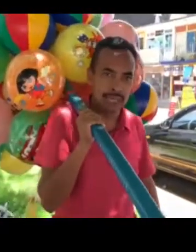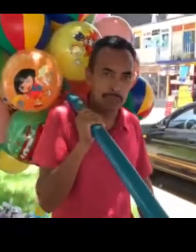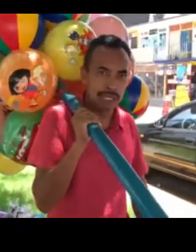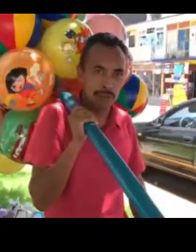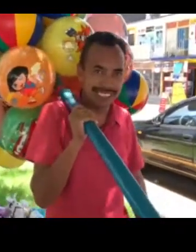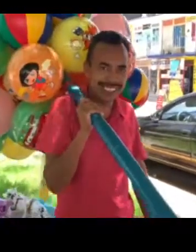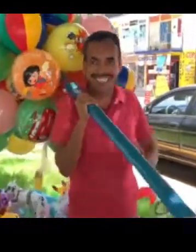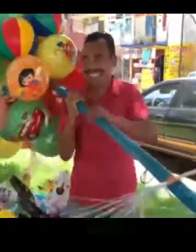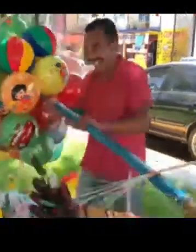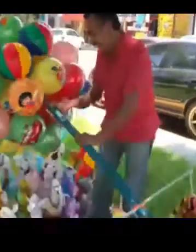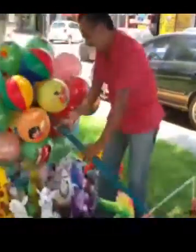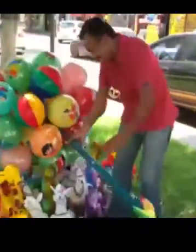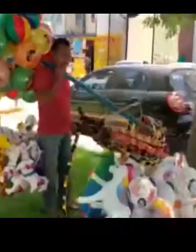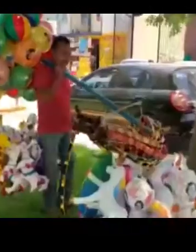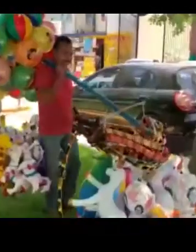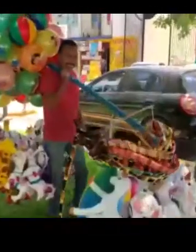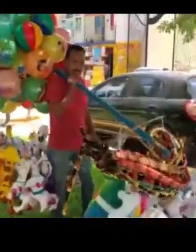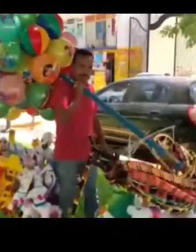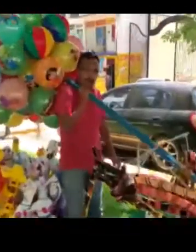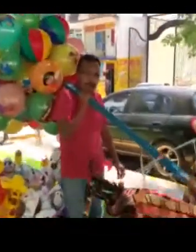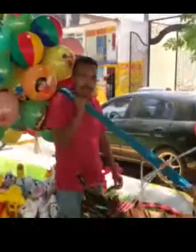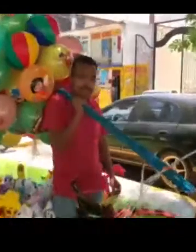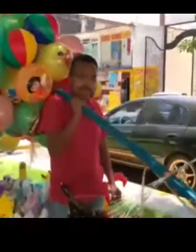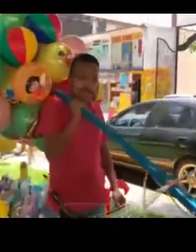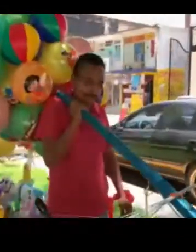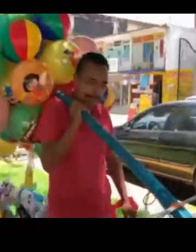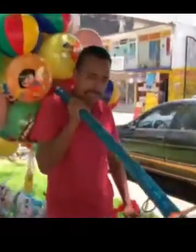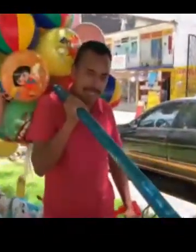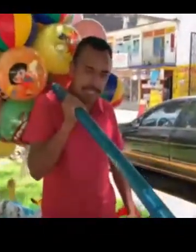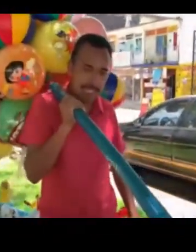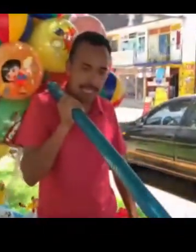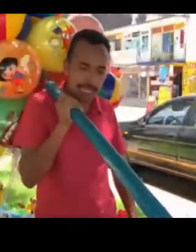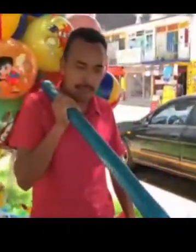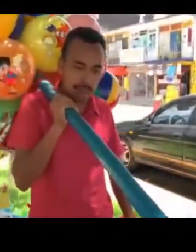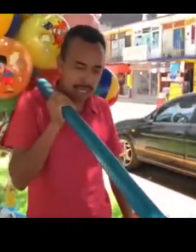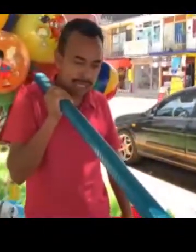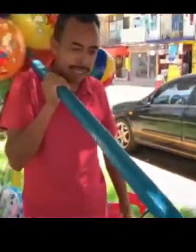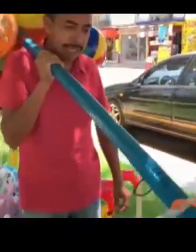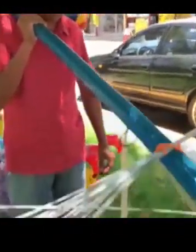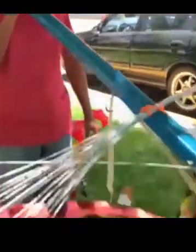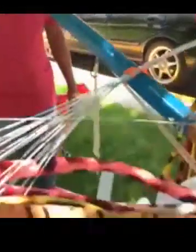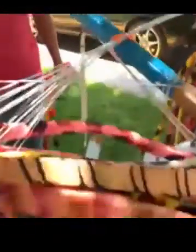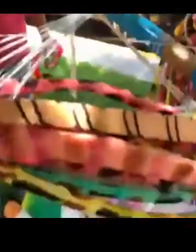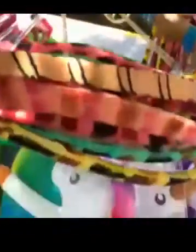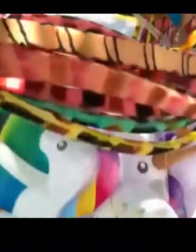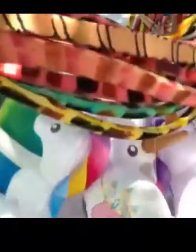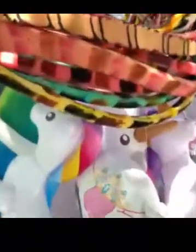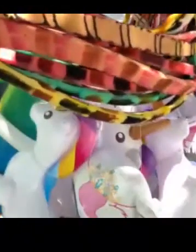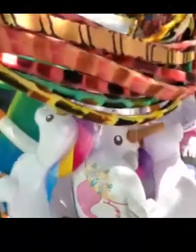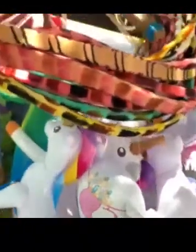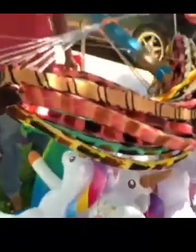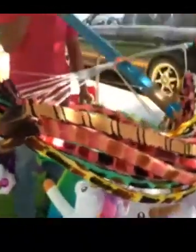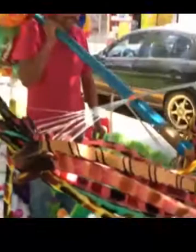deja. ¿Y a cuánto los globitos? Pásele, pásele, tenemos globos a 30 pesos, a 30 la viborita y a 60